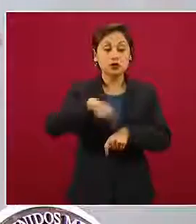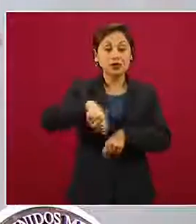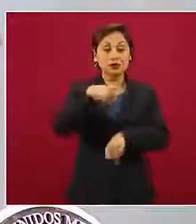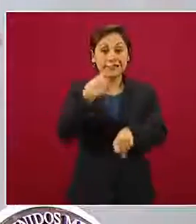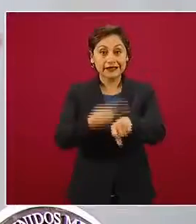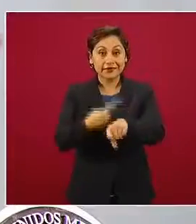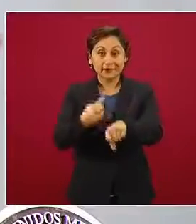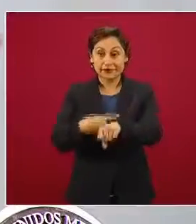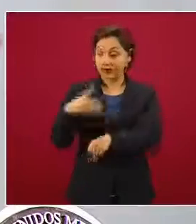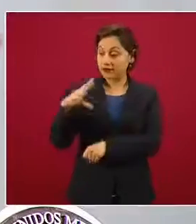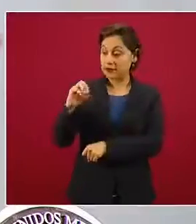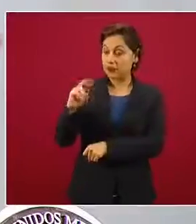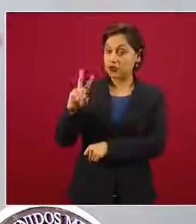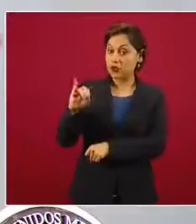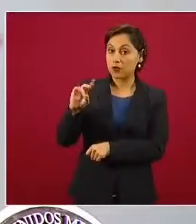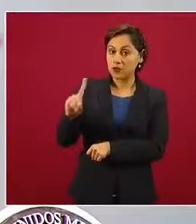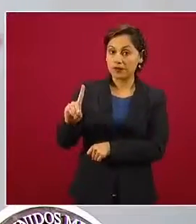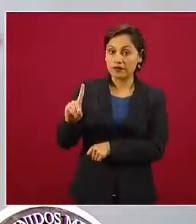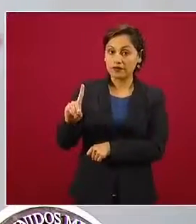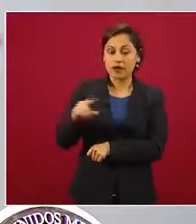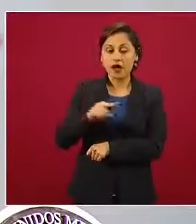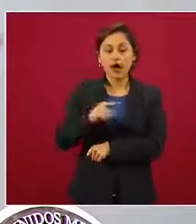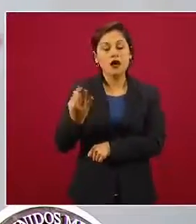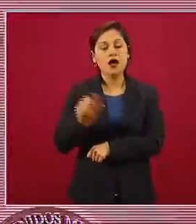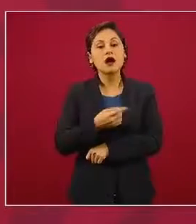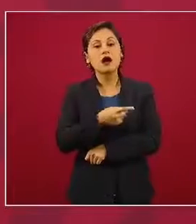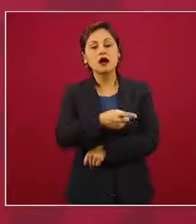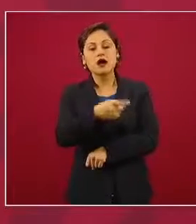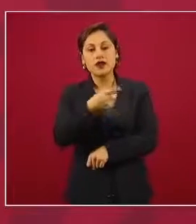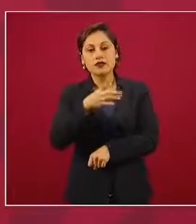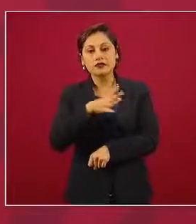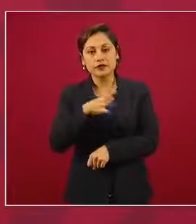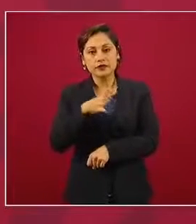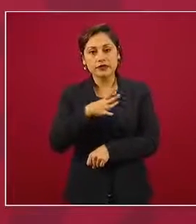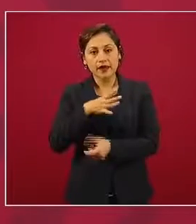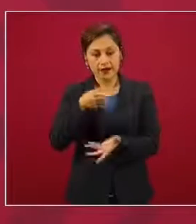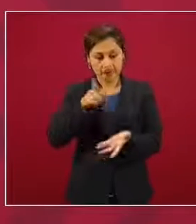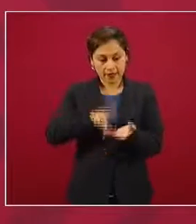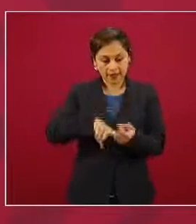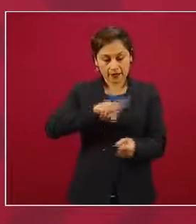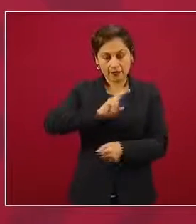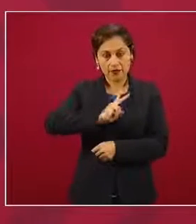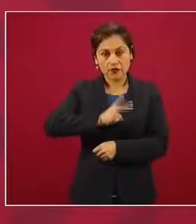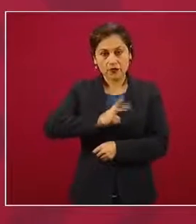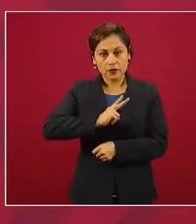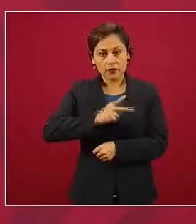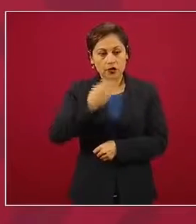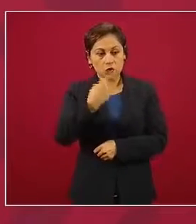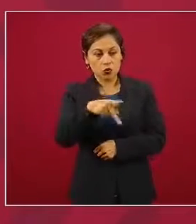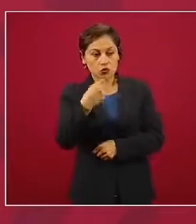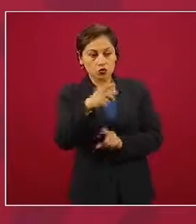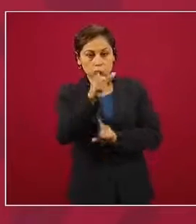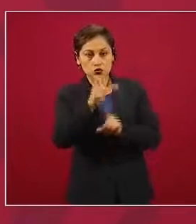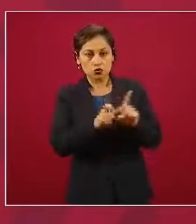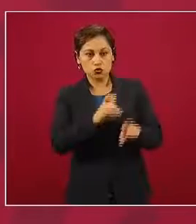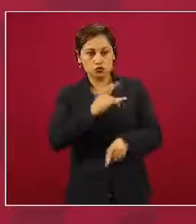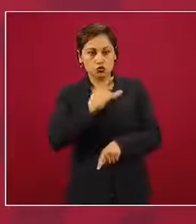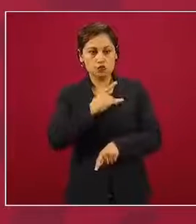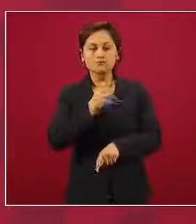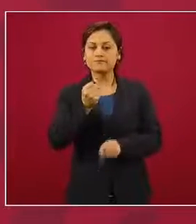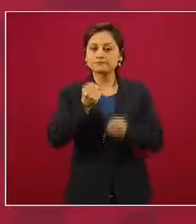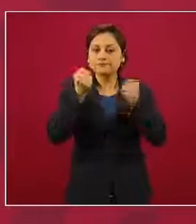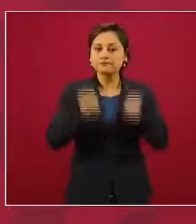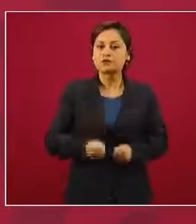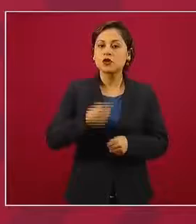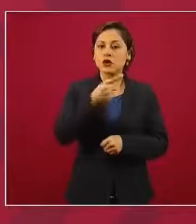que efectivamente la enfermedad o la infección que está causando los síntomas es el virus SARS-CoV-2 y por lo